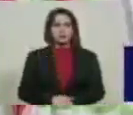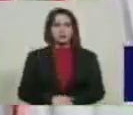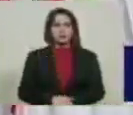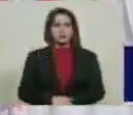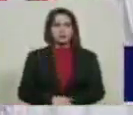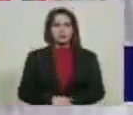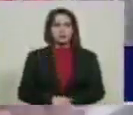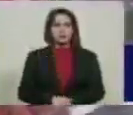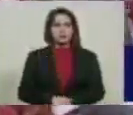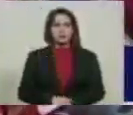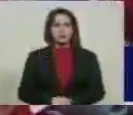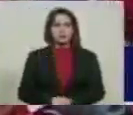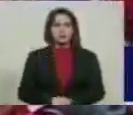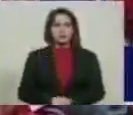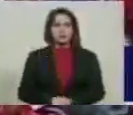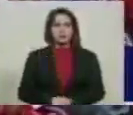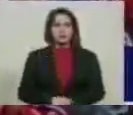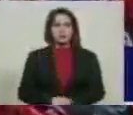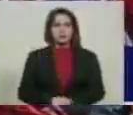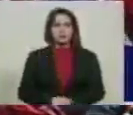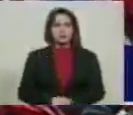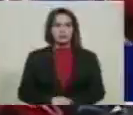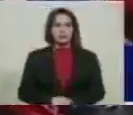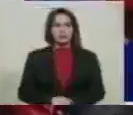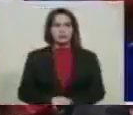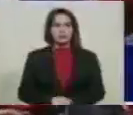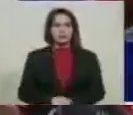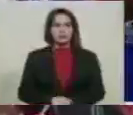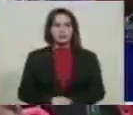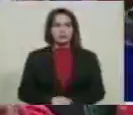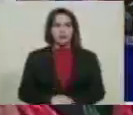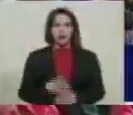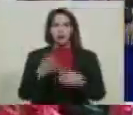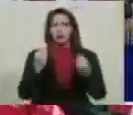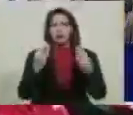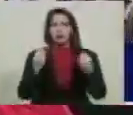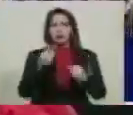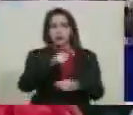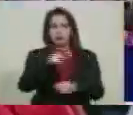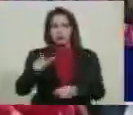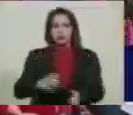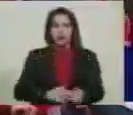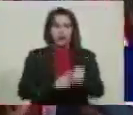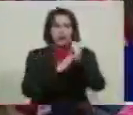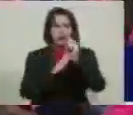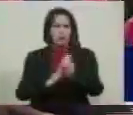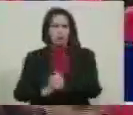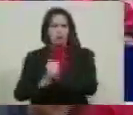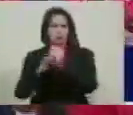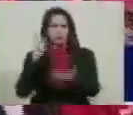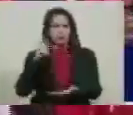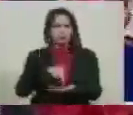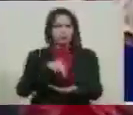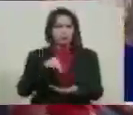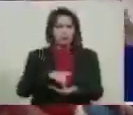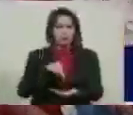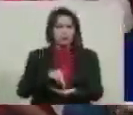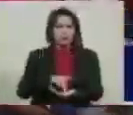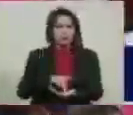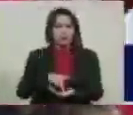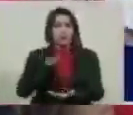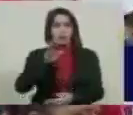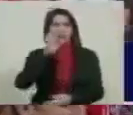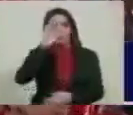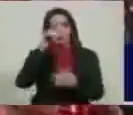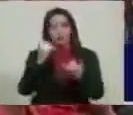La cantera de cuadros, de líderes, lideresas del presente y del futuro.